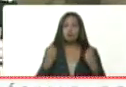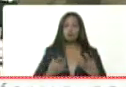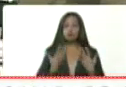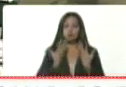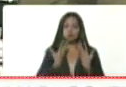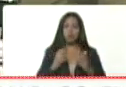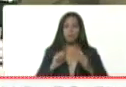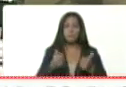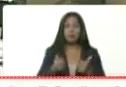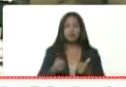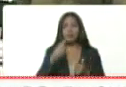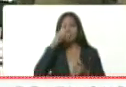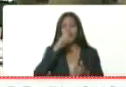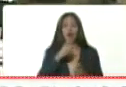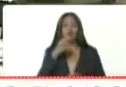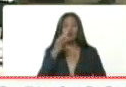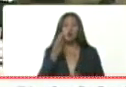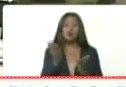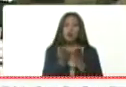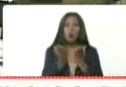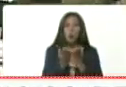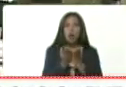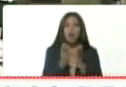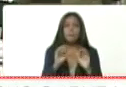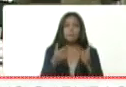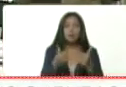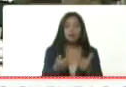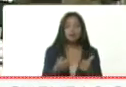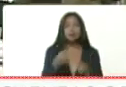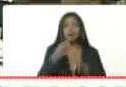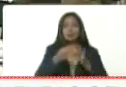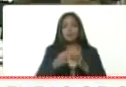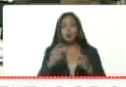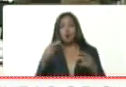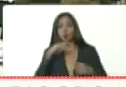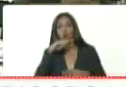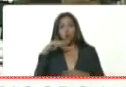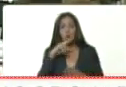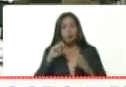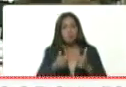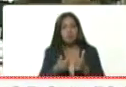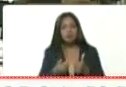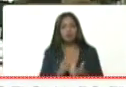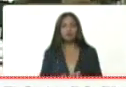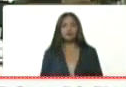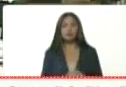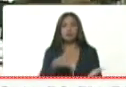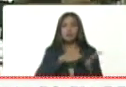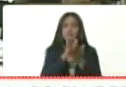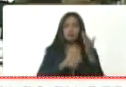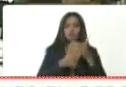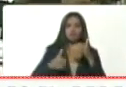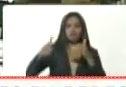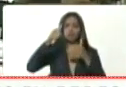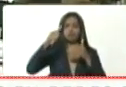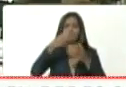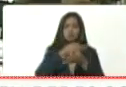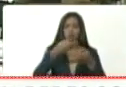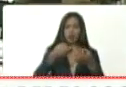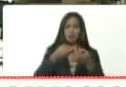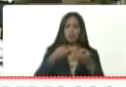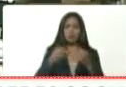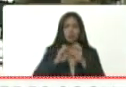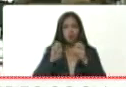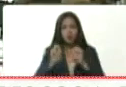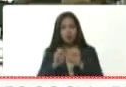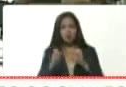año escolar en el mes de septiembre y en el mes de octubre que buena motivación que garantizarle la más alta calidad de